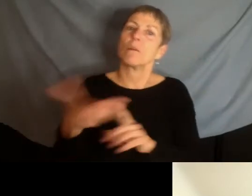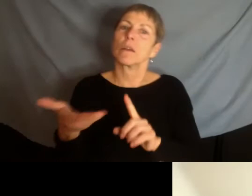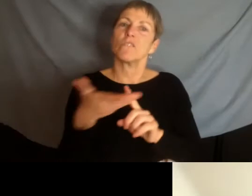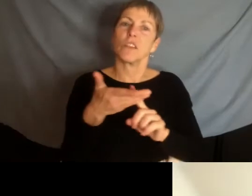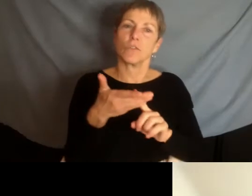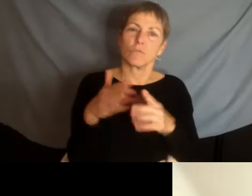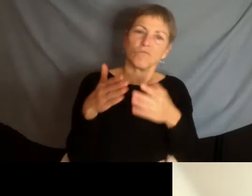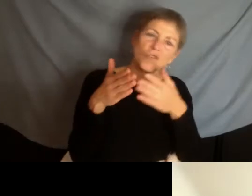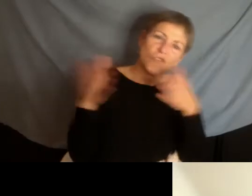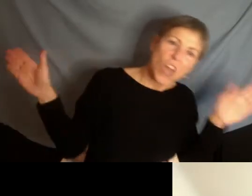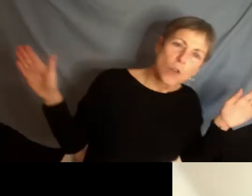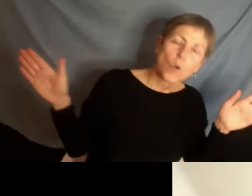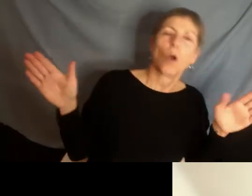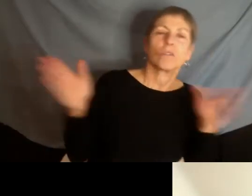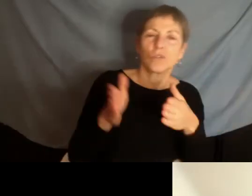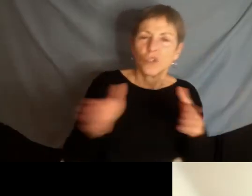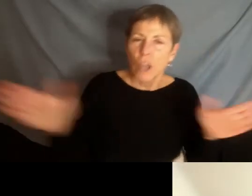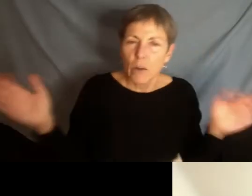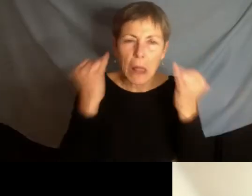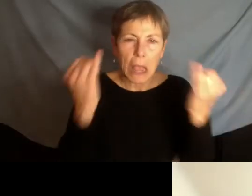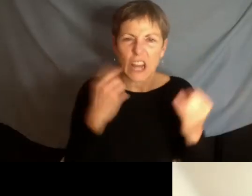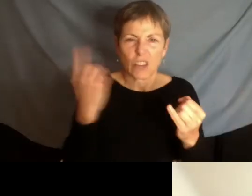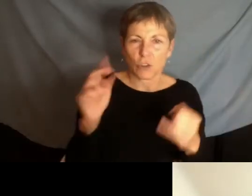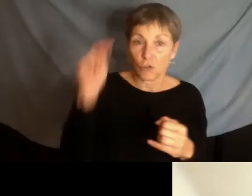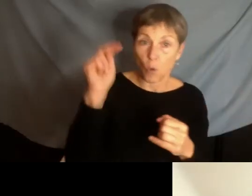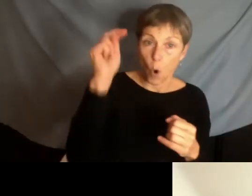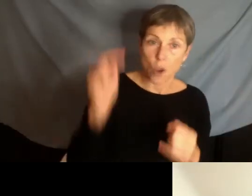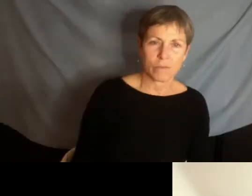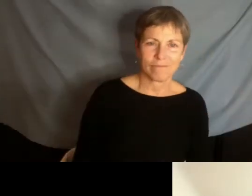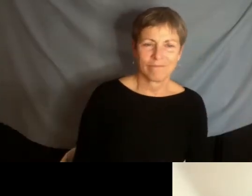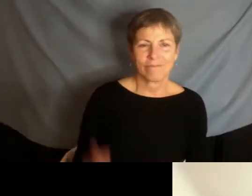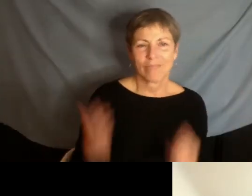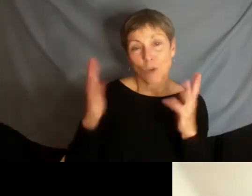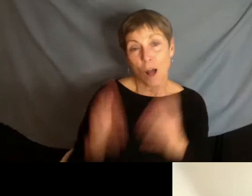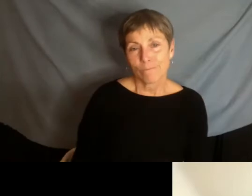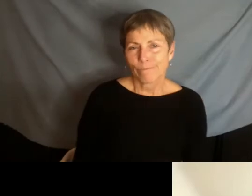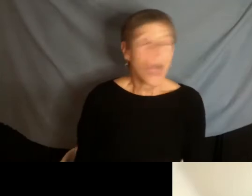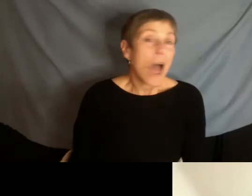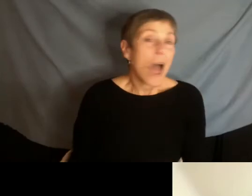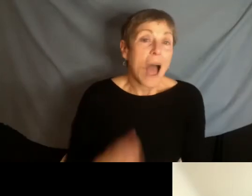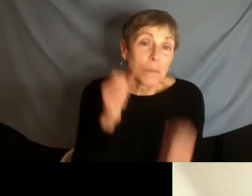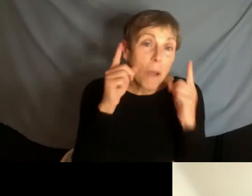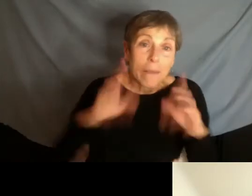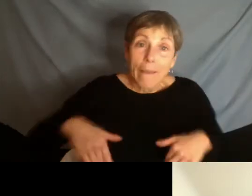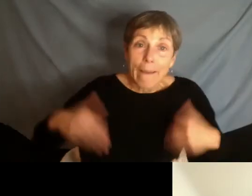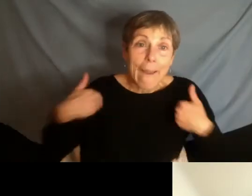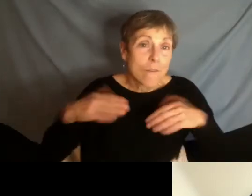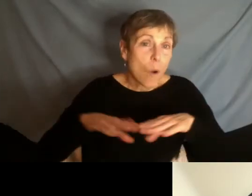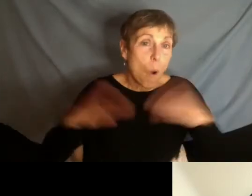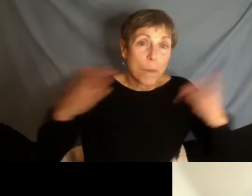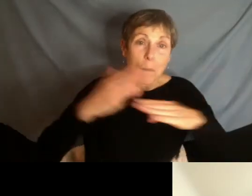que poco los vayamos ganando, no solamente con nuestros vecinos al norte. Y siempre estoy sorprendido de que no